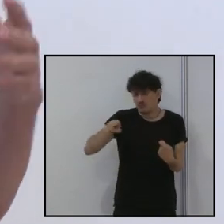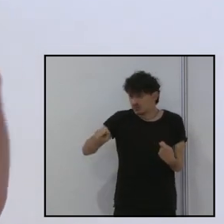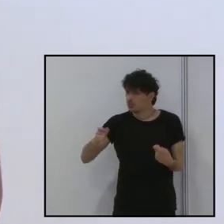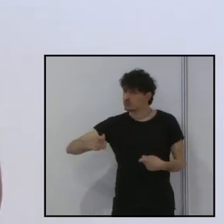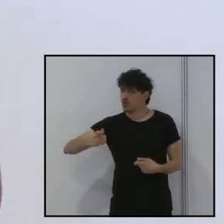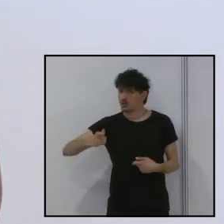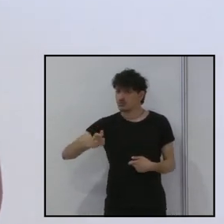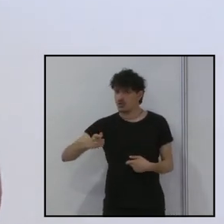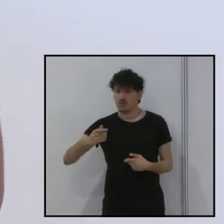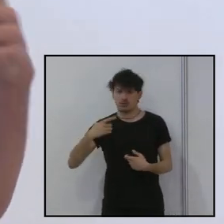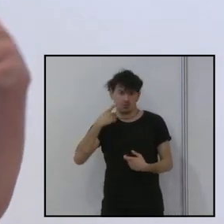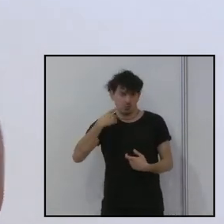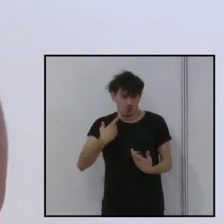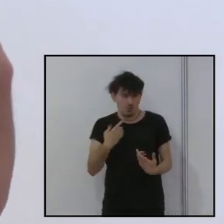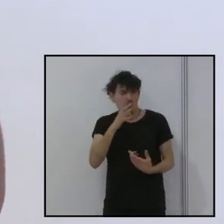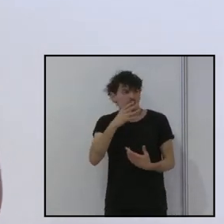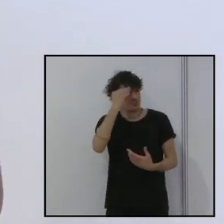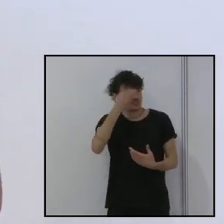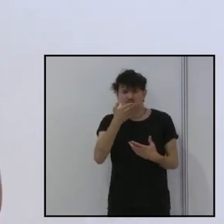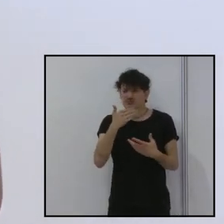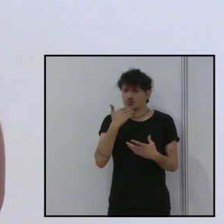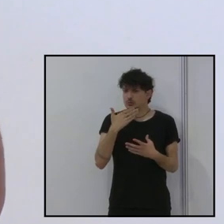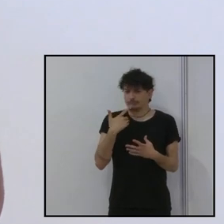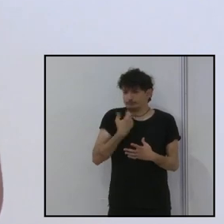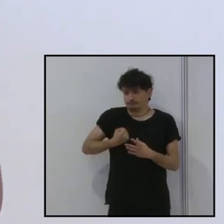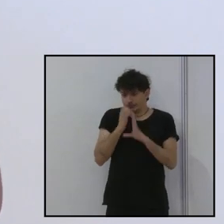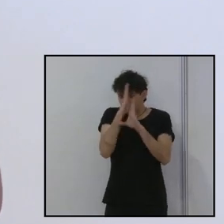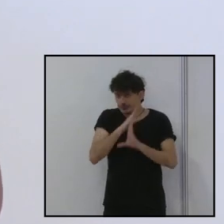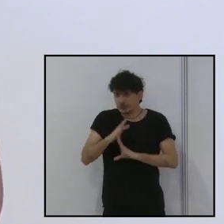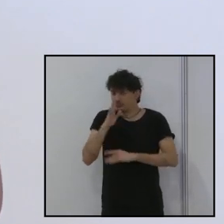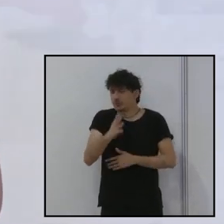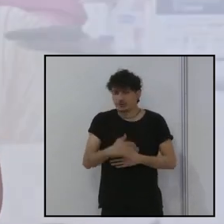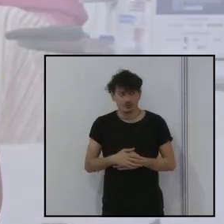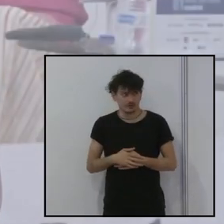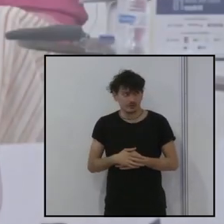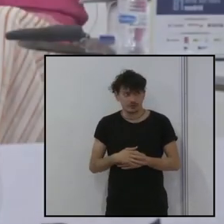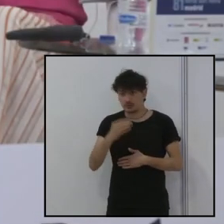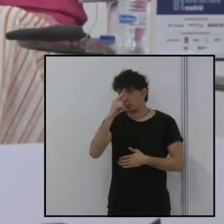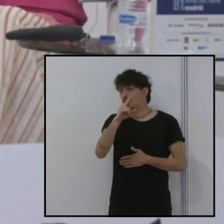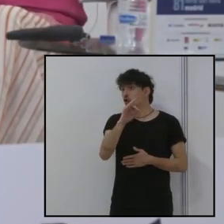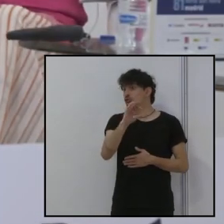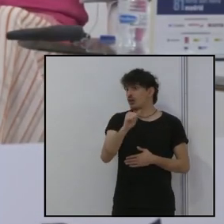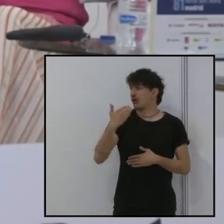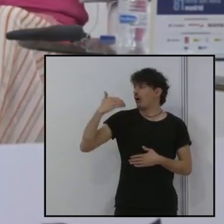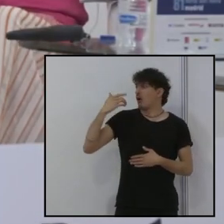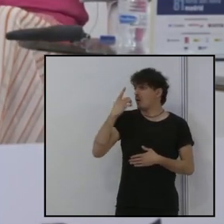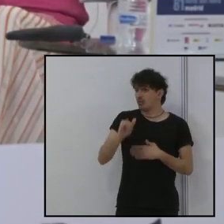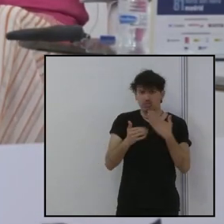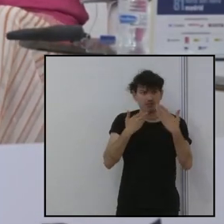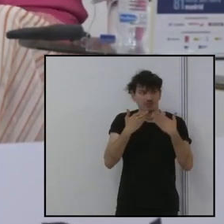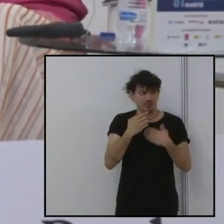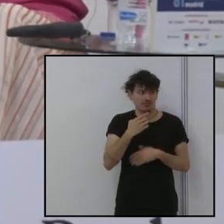¿Por qué creéis que esto se esconde y qué es lo que creéis que habría que hacer para que esto cambiara? Yo creo que Rosa me dio la clave cuando hablamos una vez, o sea, que lo diga